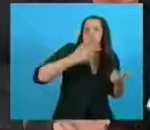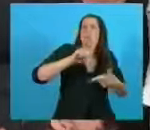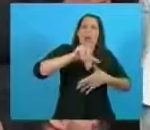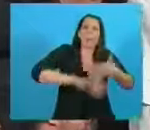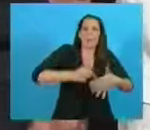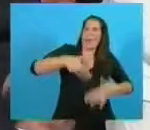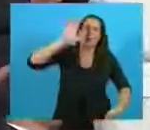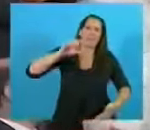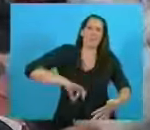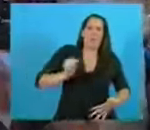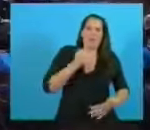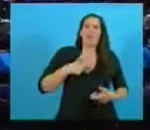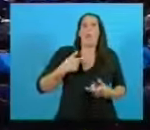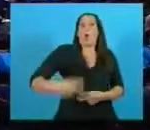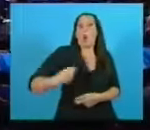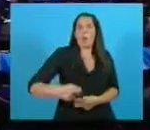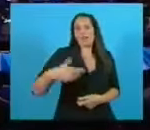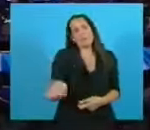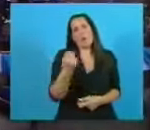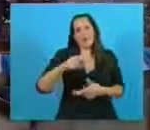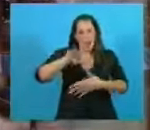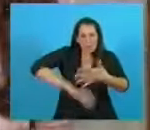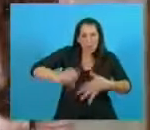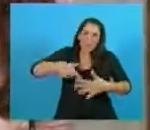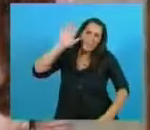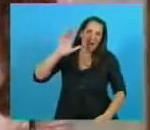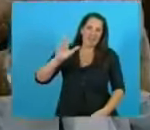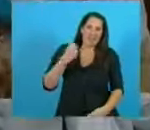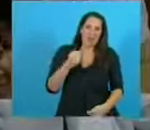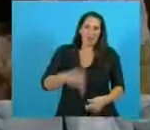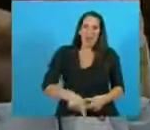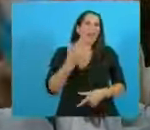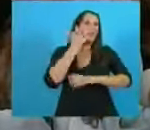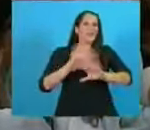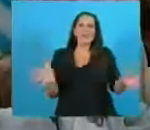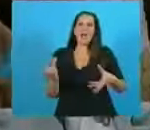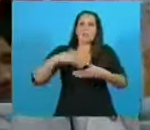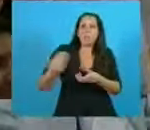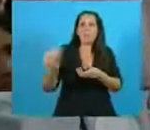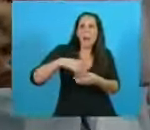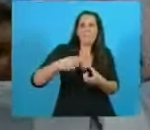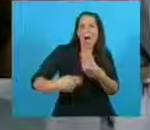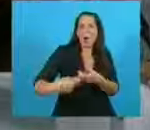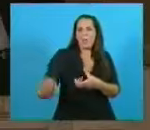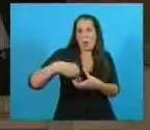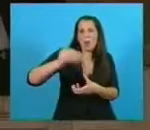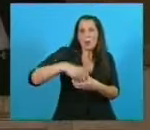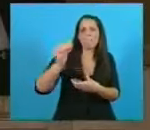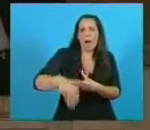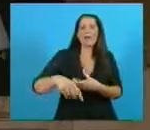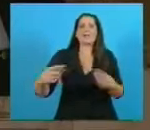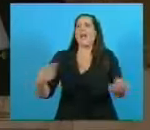jubilación más alta de Latinoamérica. Es un país con la mayor inclusión previsional de que se tenga memoria. Es un país con mayor nivel de